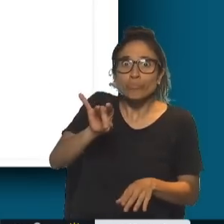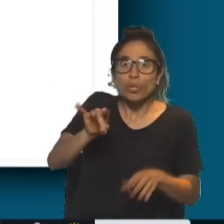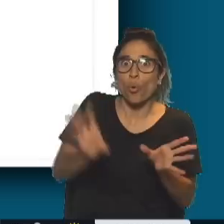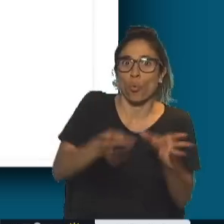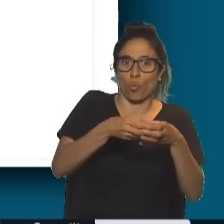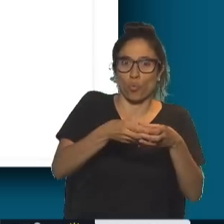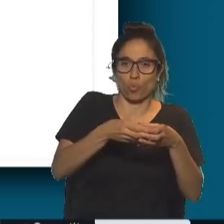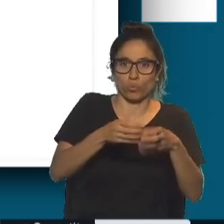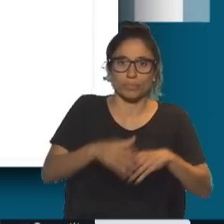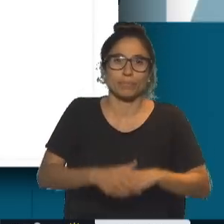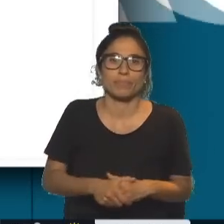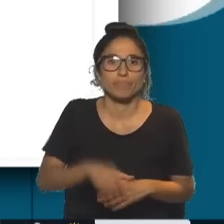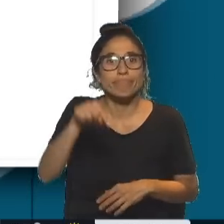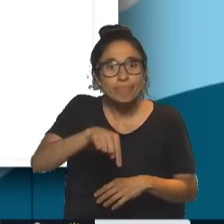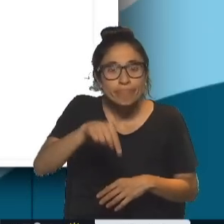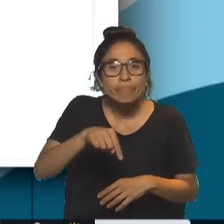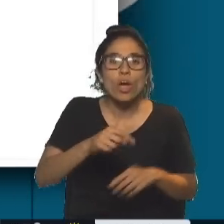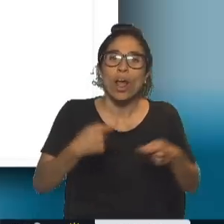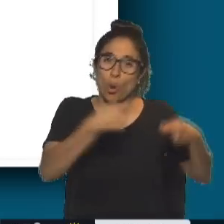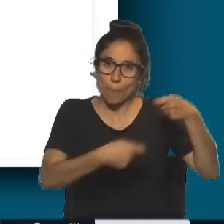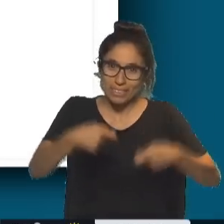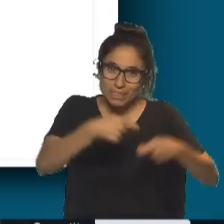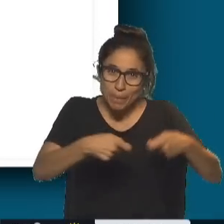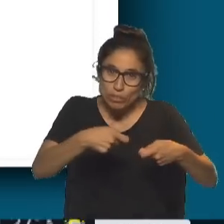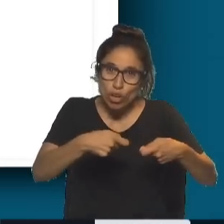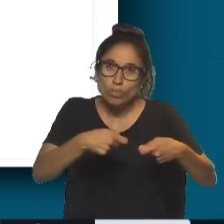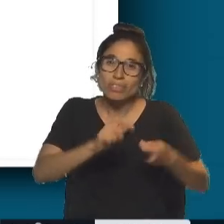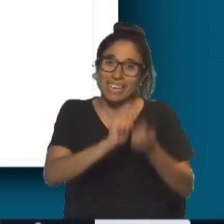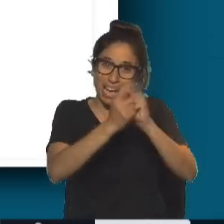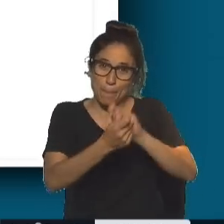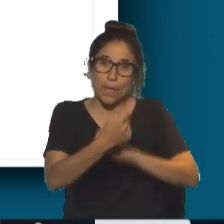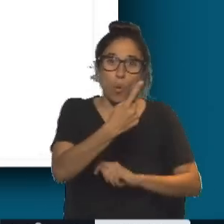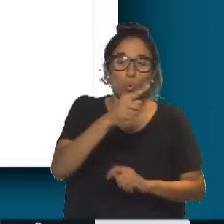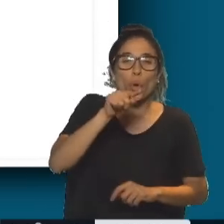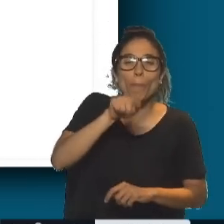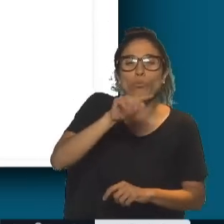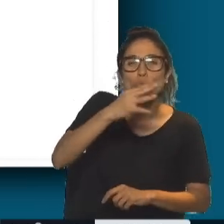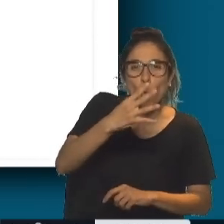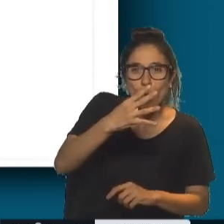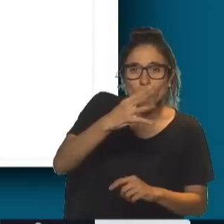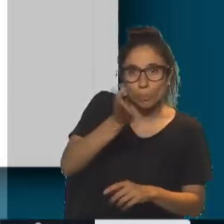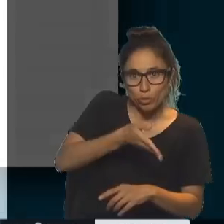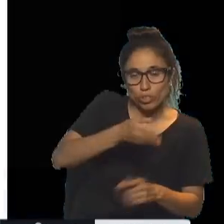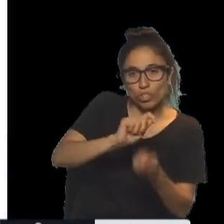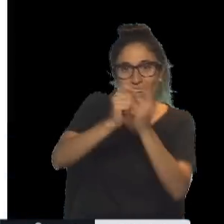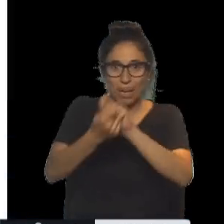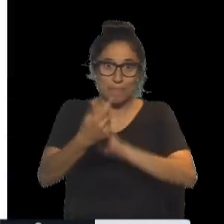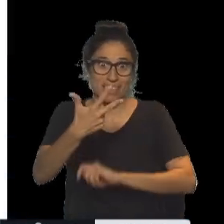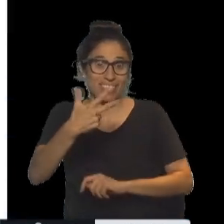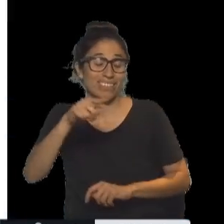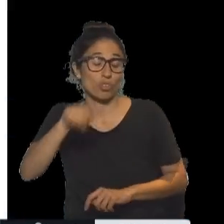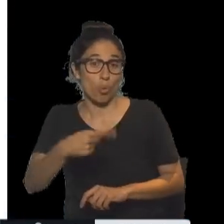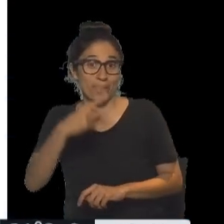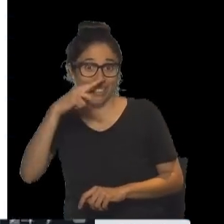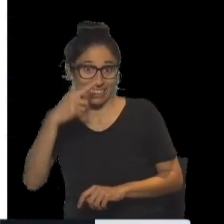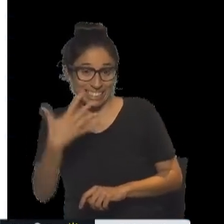3.75 porque dice, y recuerda a Axel Kicillof y lo encomilla, una promesa electoral. Y también en